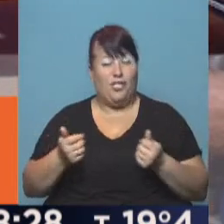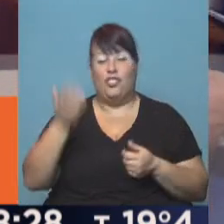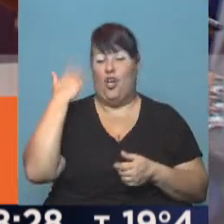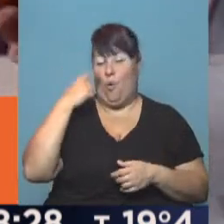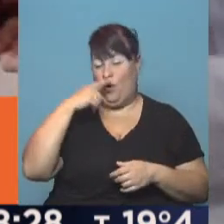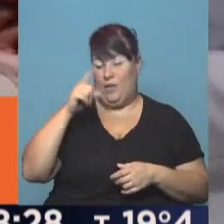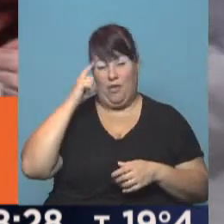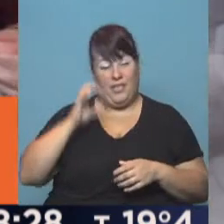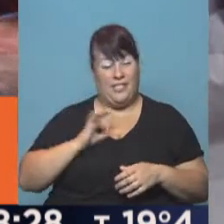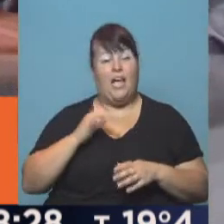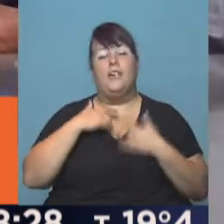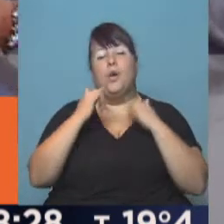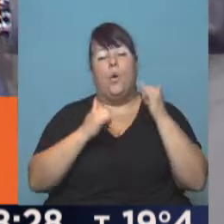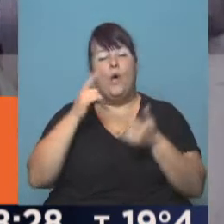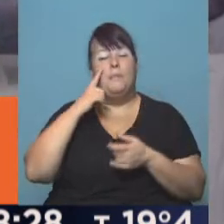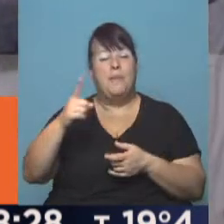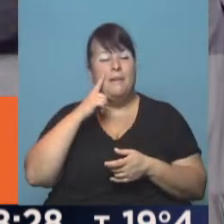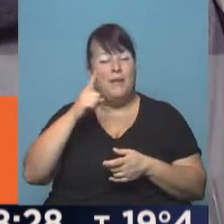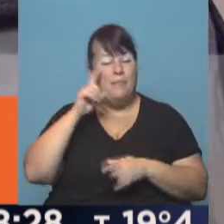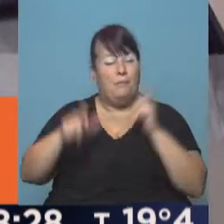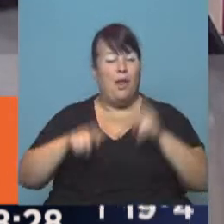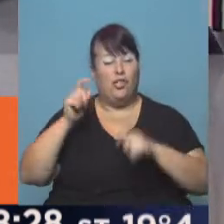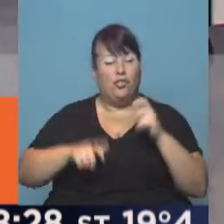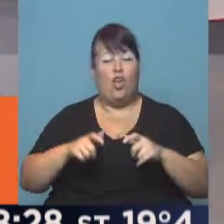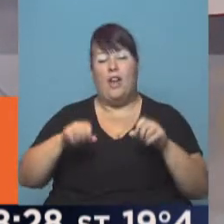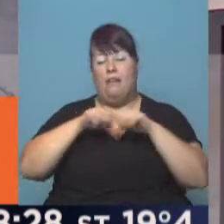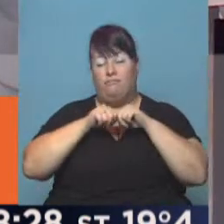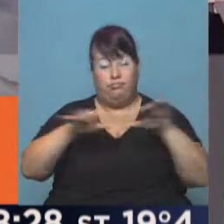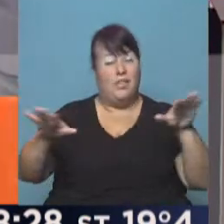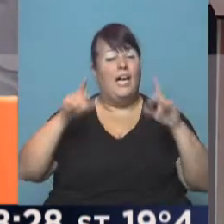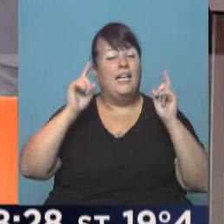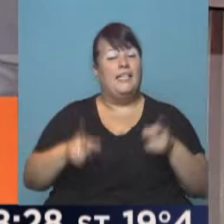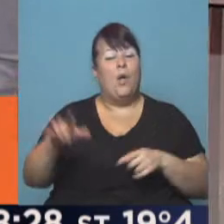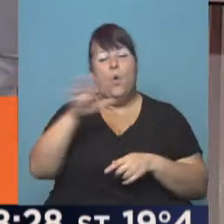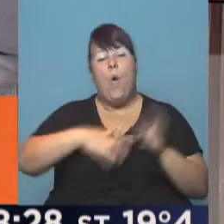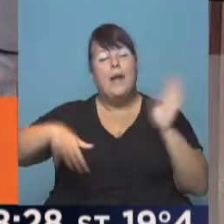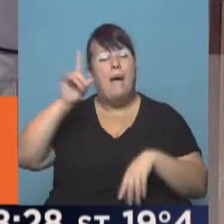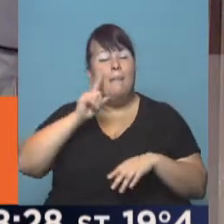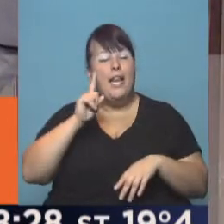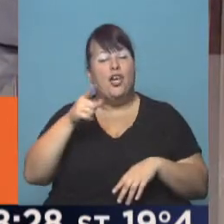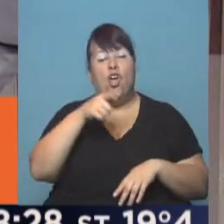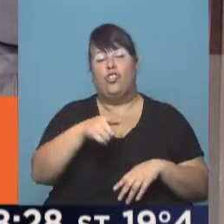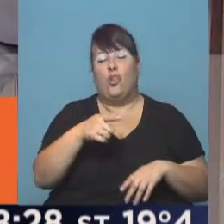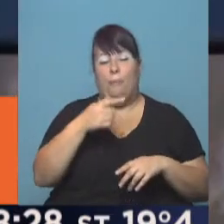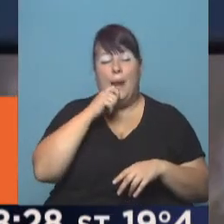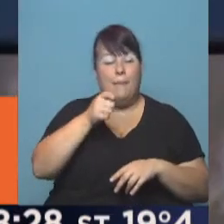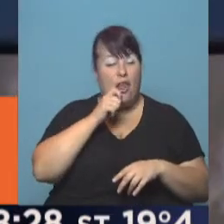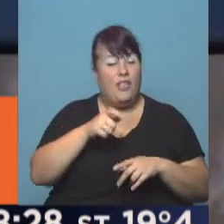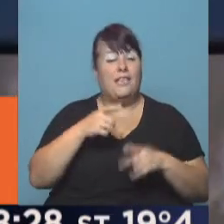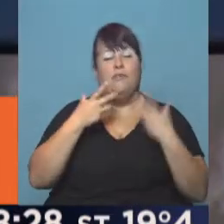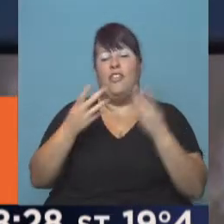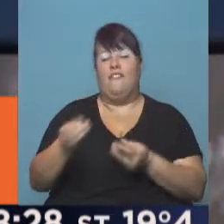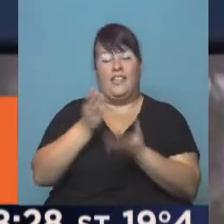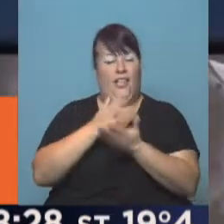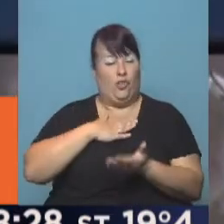última década, estamos hablando de miles y miles de personas que se desplazan, y el lugar más peligroso para el ejercicio del periodismo y de la defensa